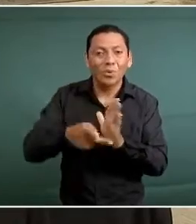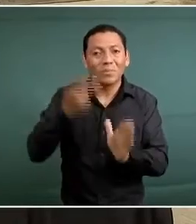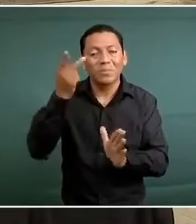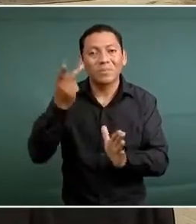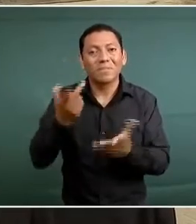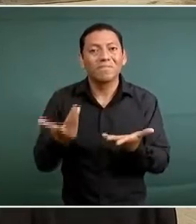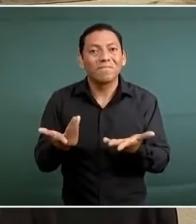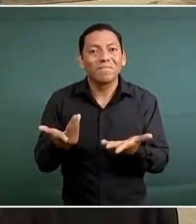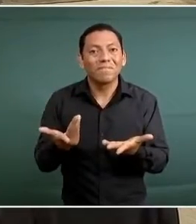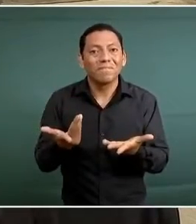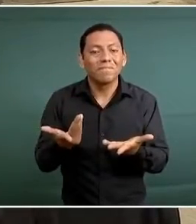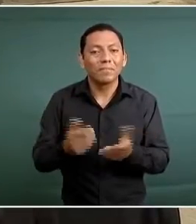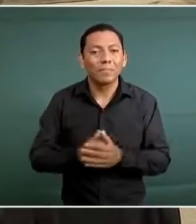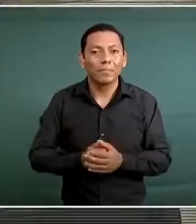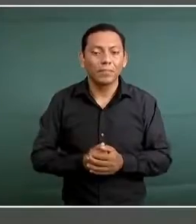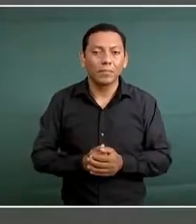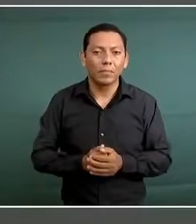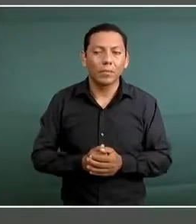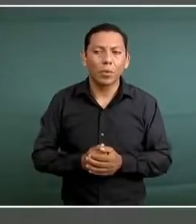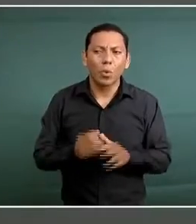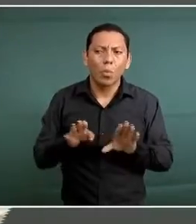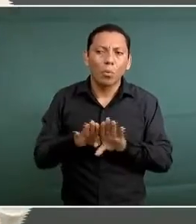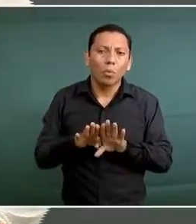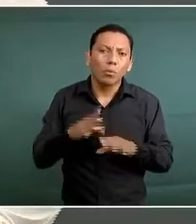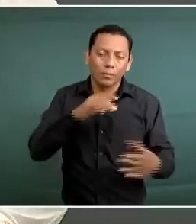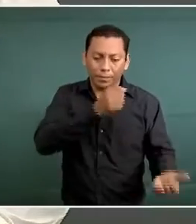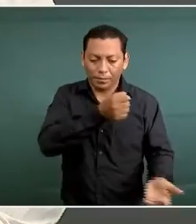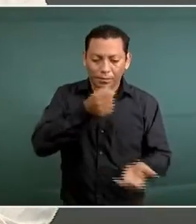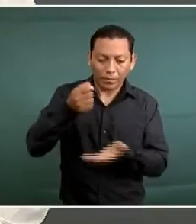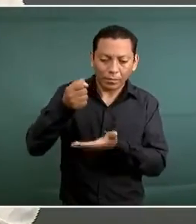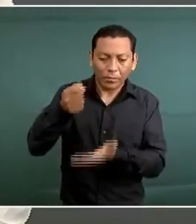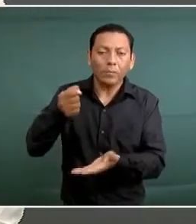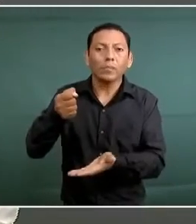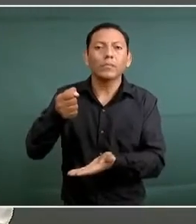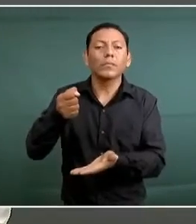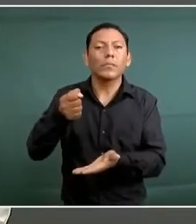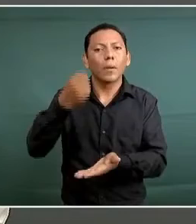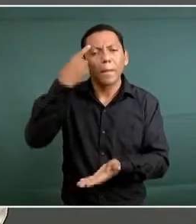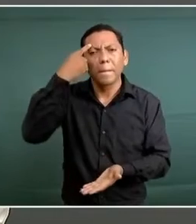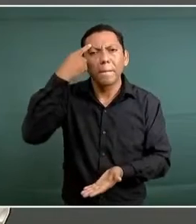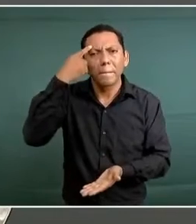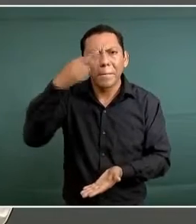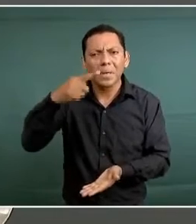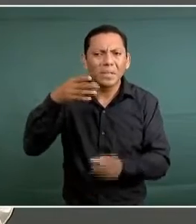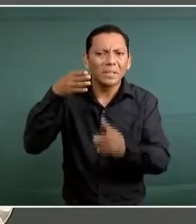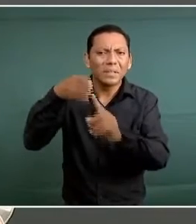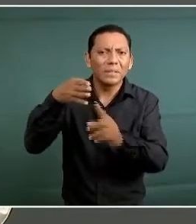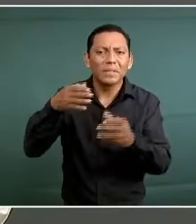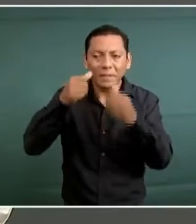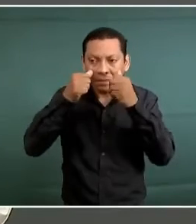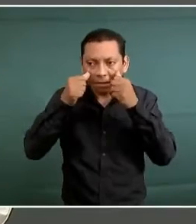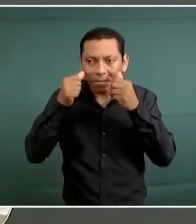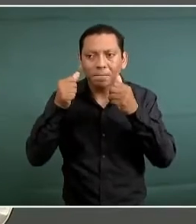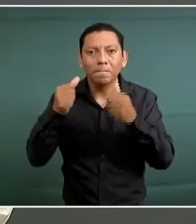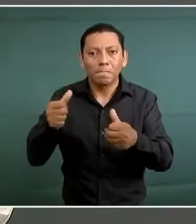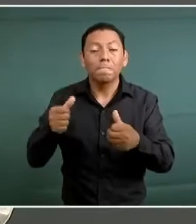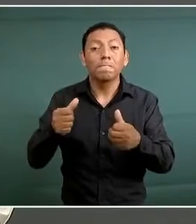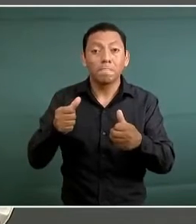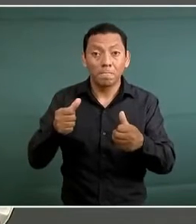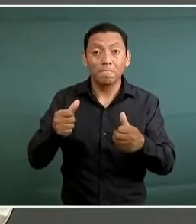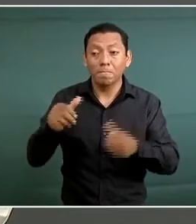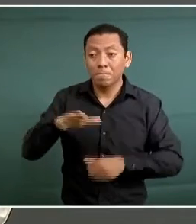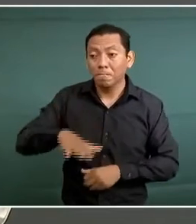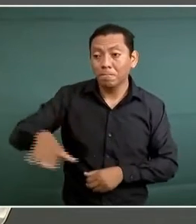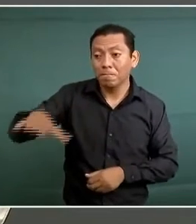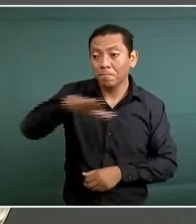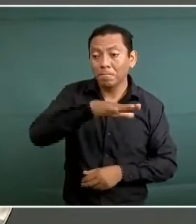Pues destinando el presupuesto para atender a la